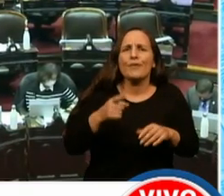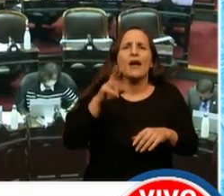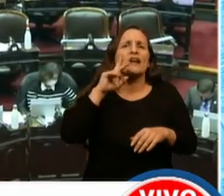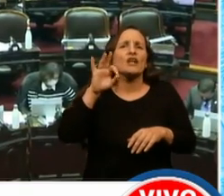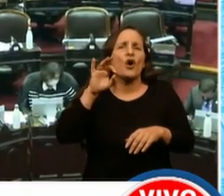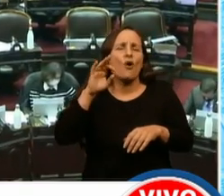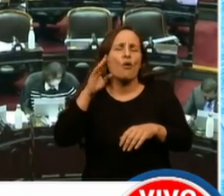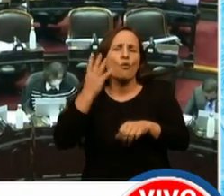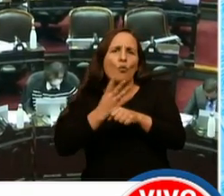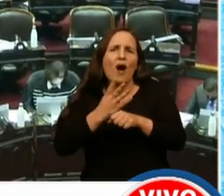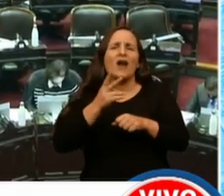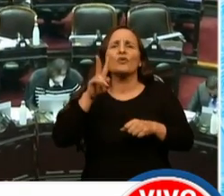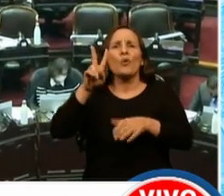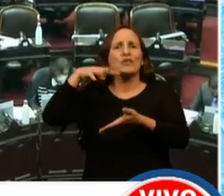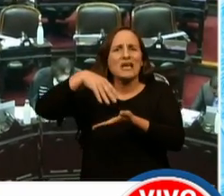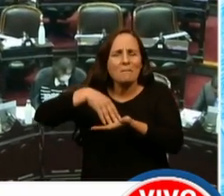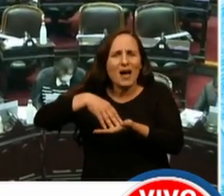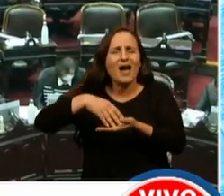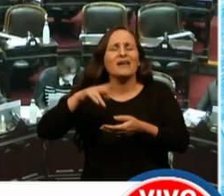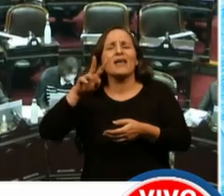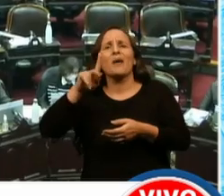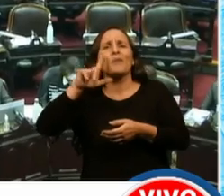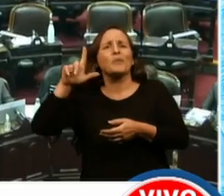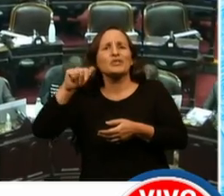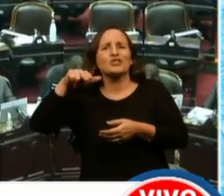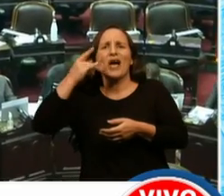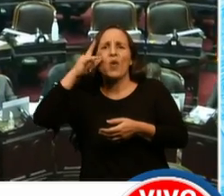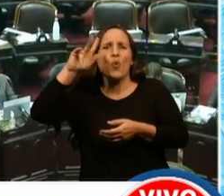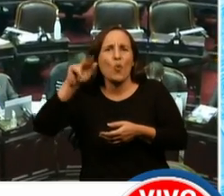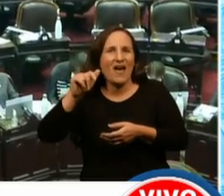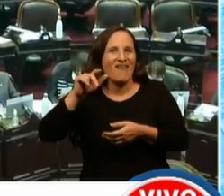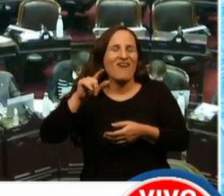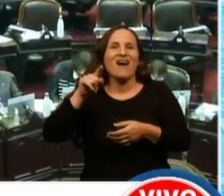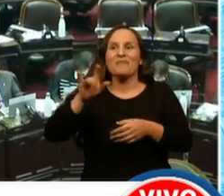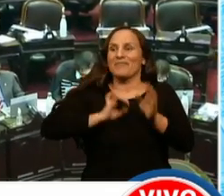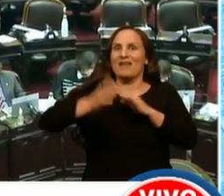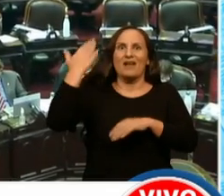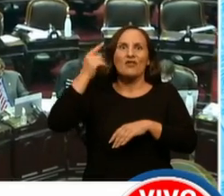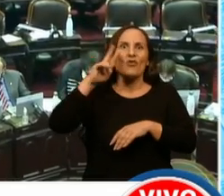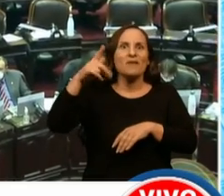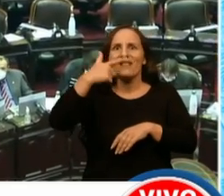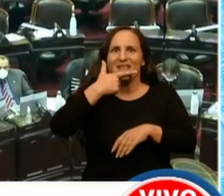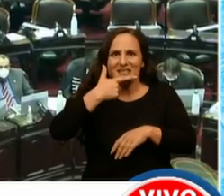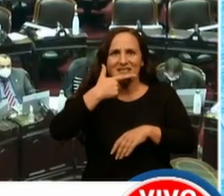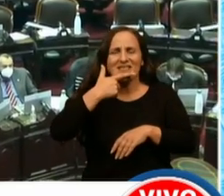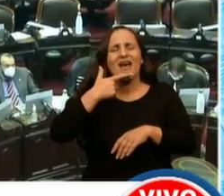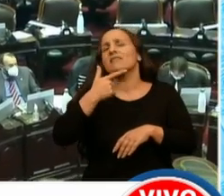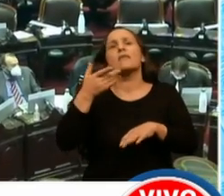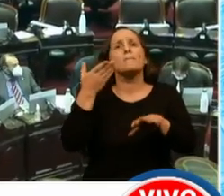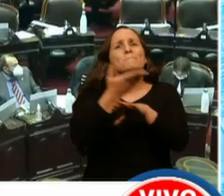cuarto villa maría y villa nueva que en el último reclamo del 2017 justamente